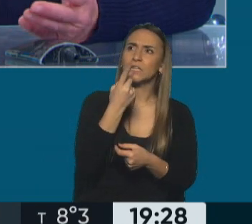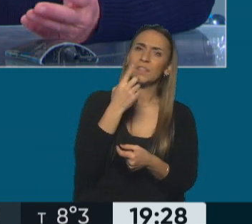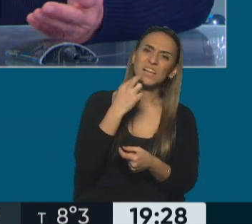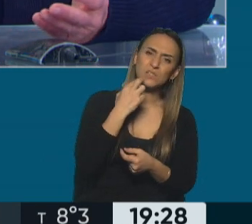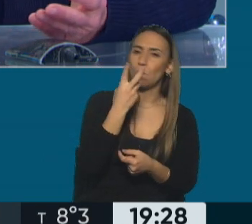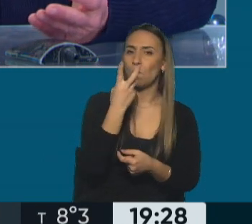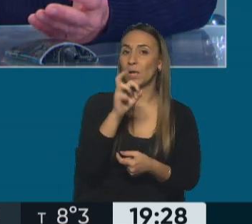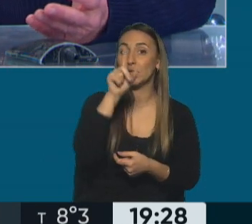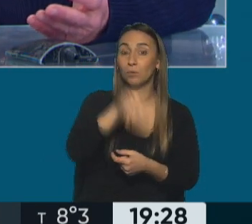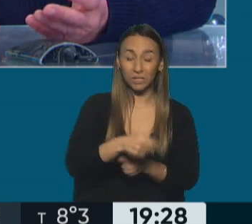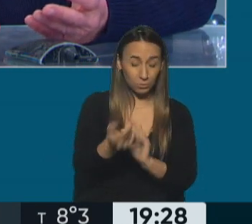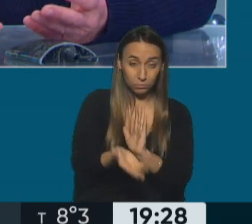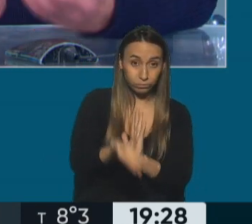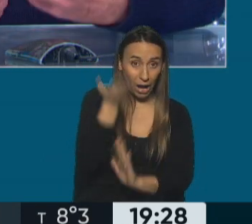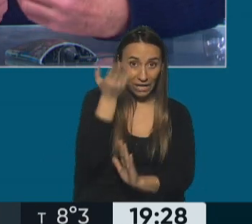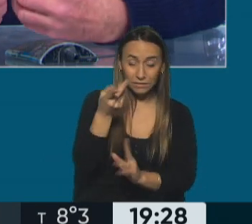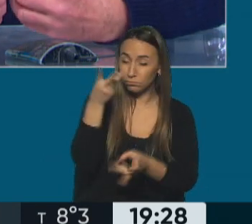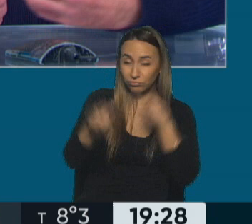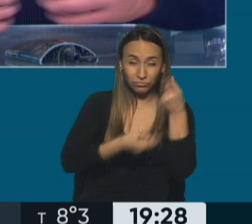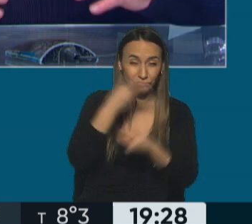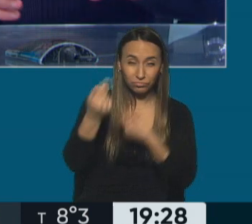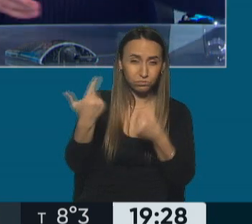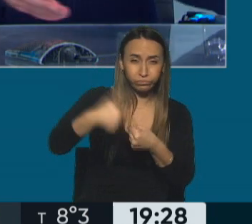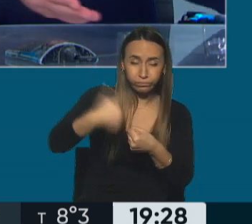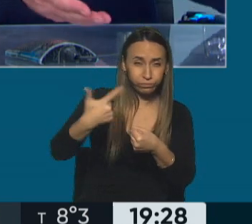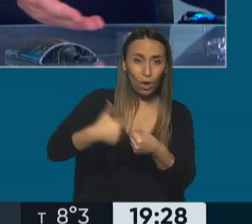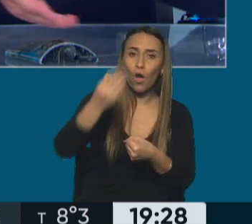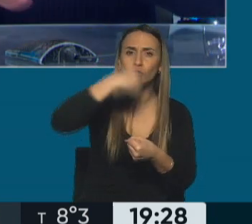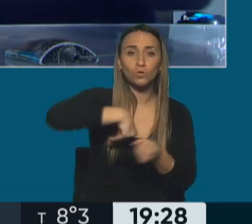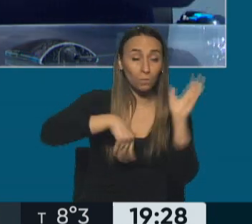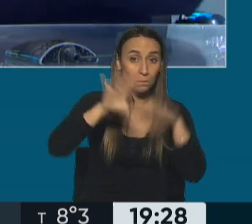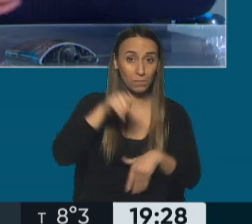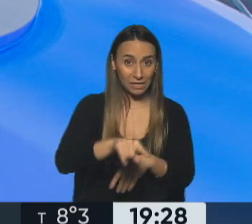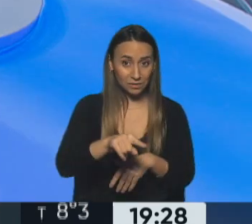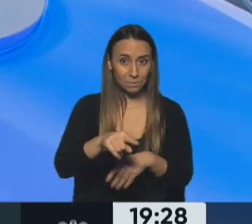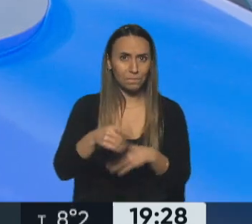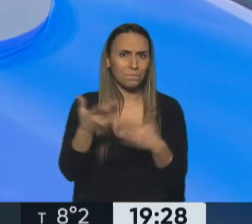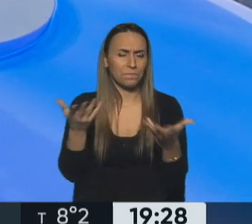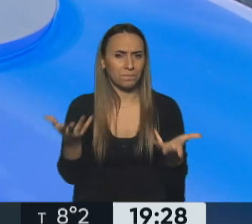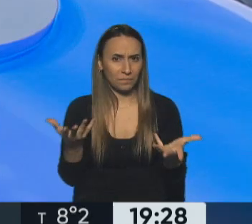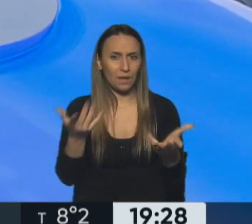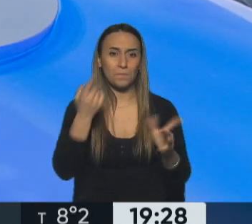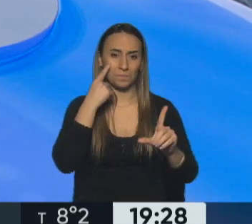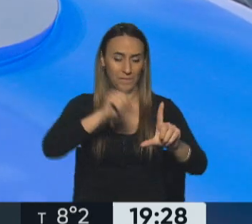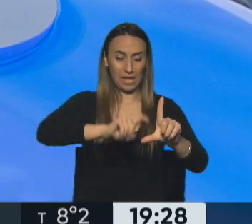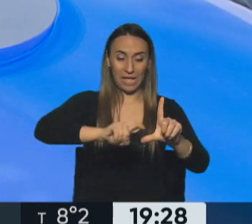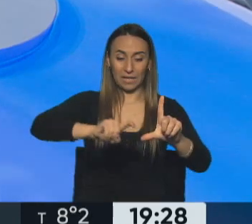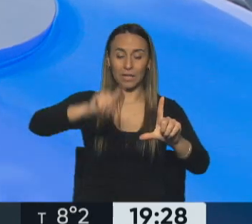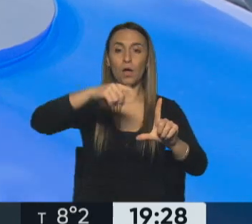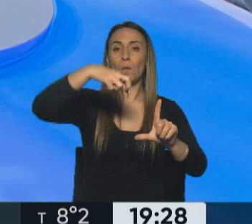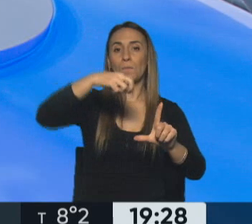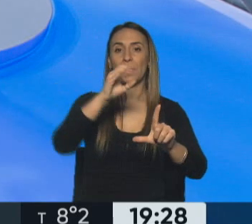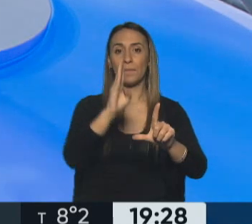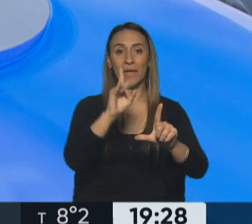Entonces, ¿qué es lo que ha ocurrido? Digamos? ¿Por qué, si en general uno mira las curvas de crecimiento del PBI